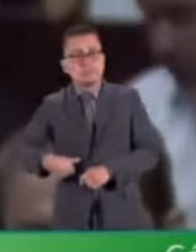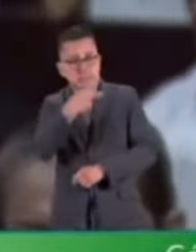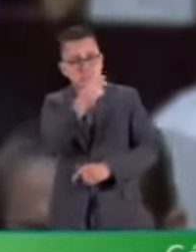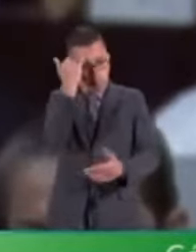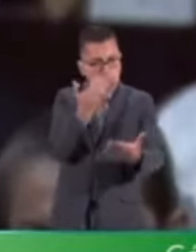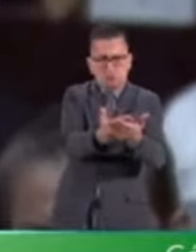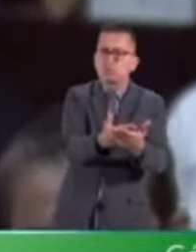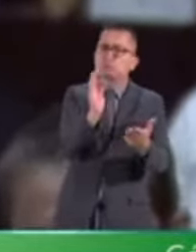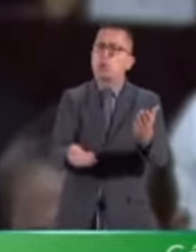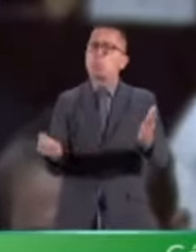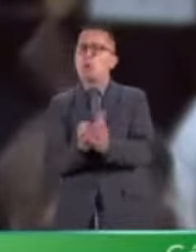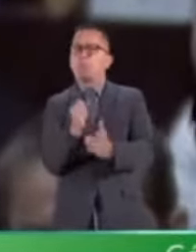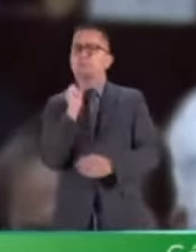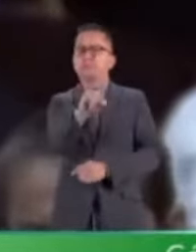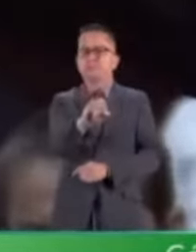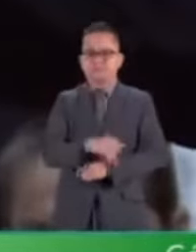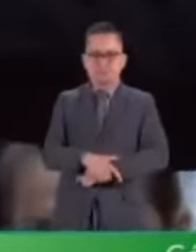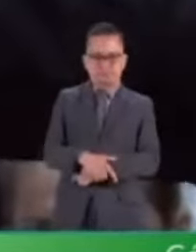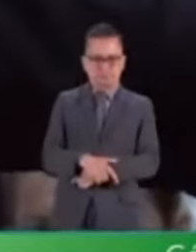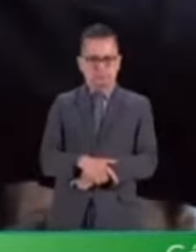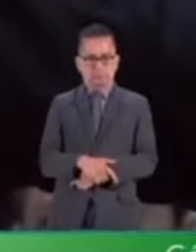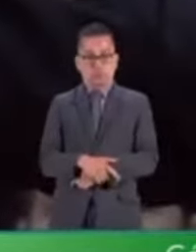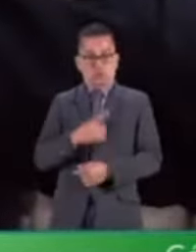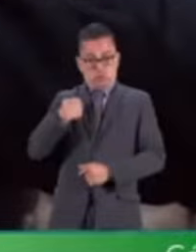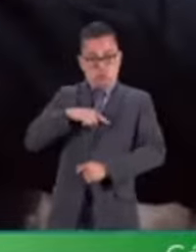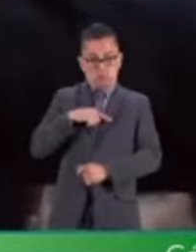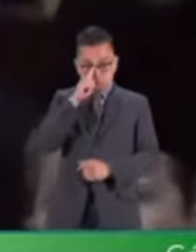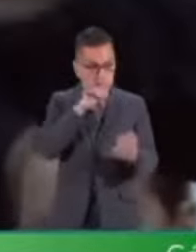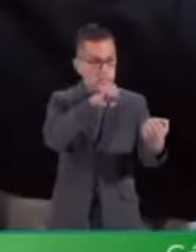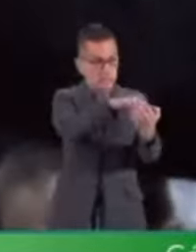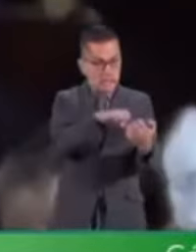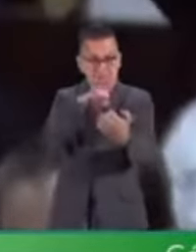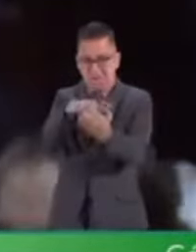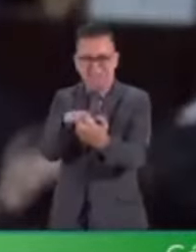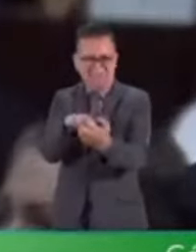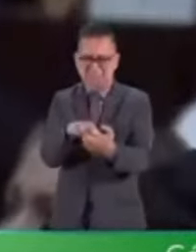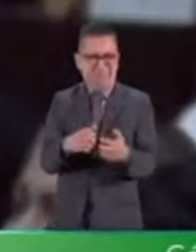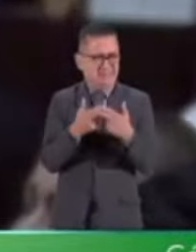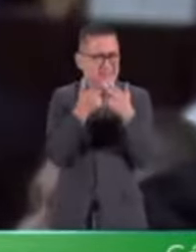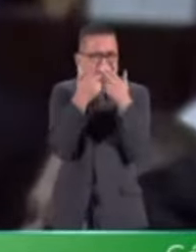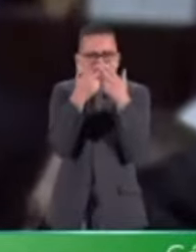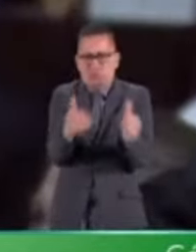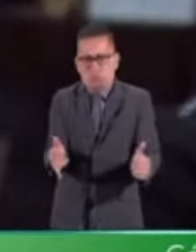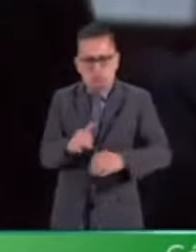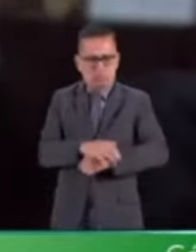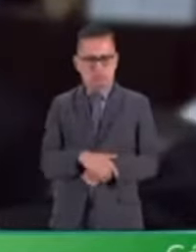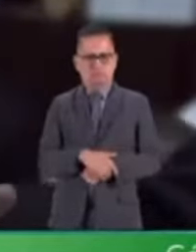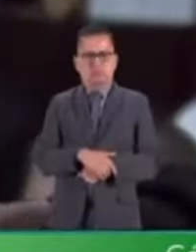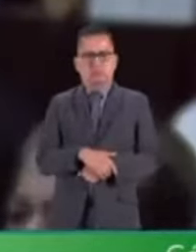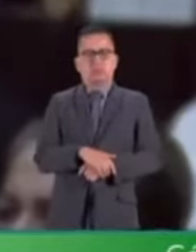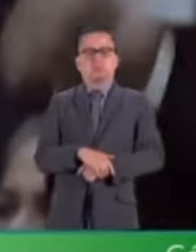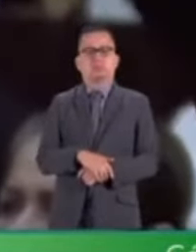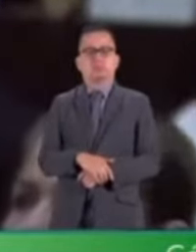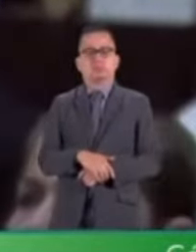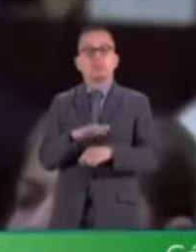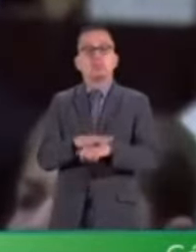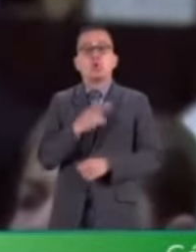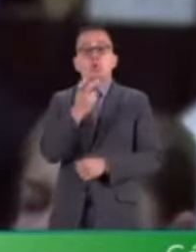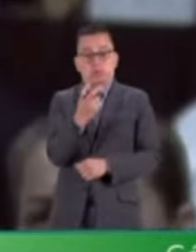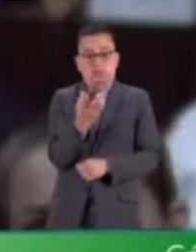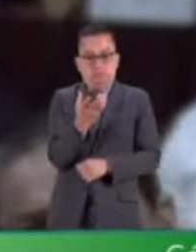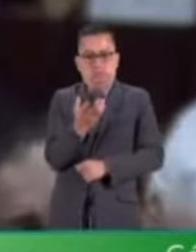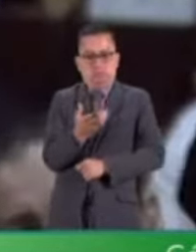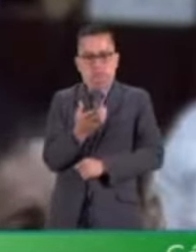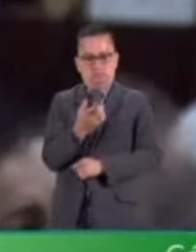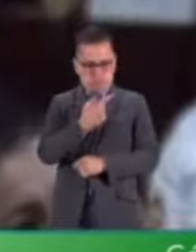Obrador. No los engañamos, a nadie engañamos. Por eso el